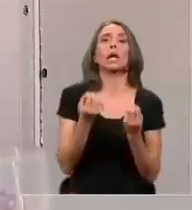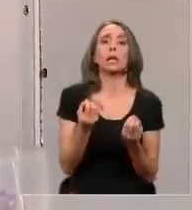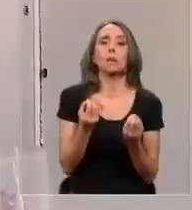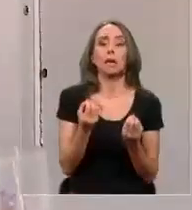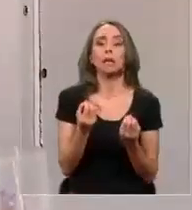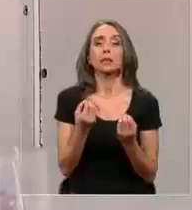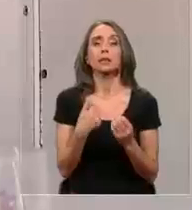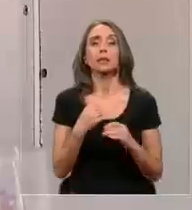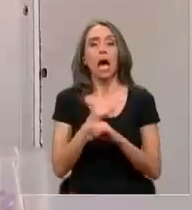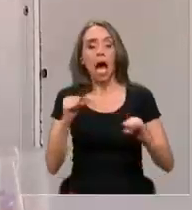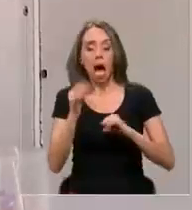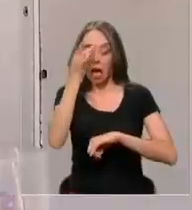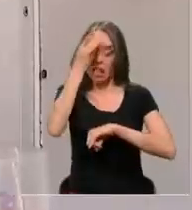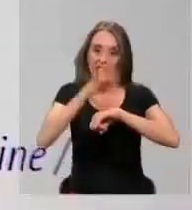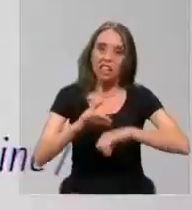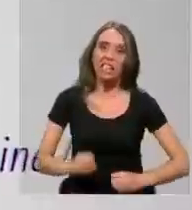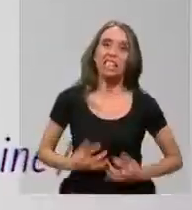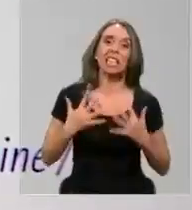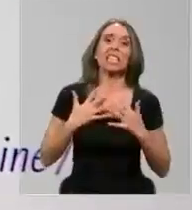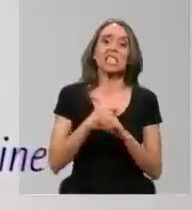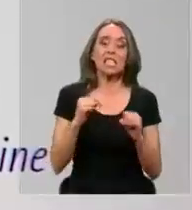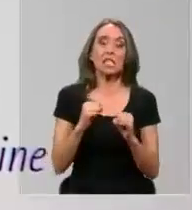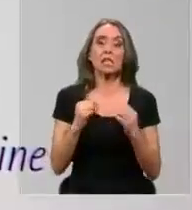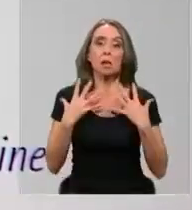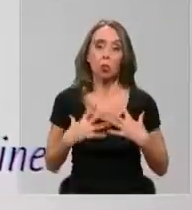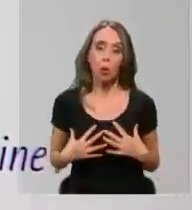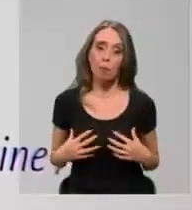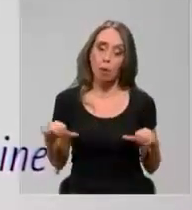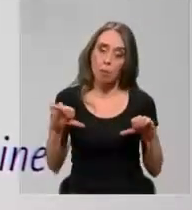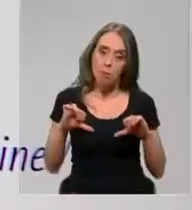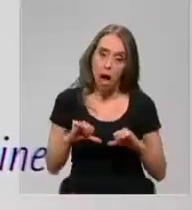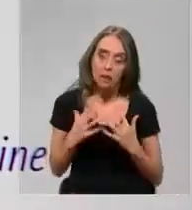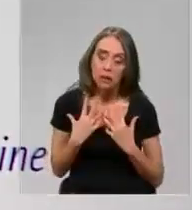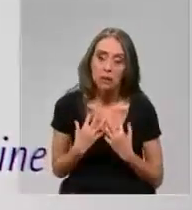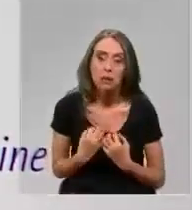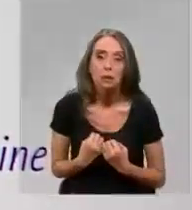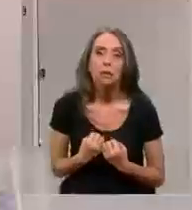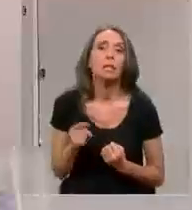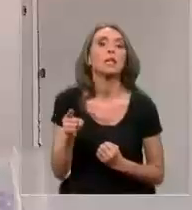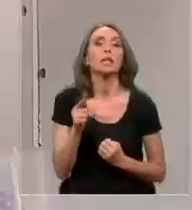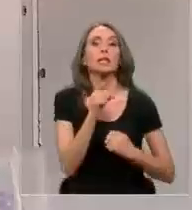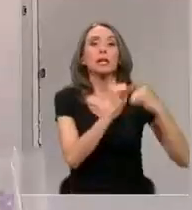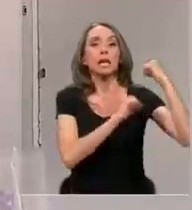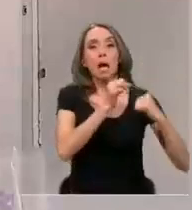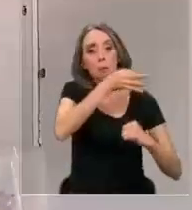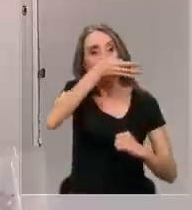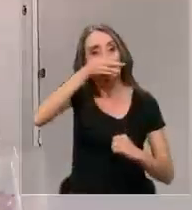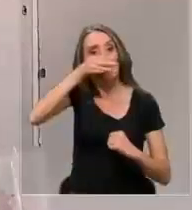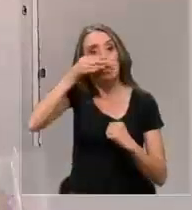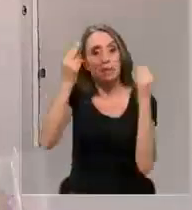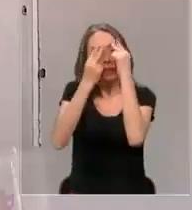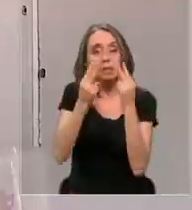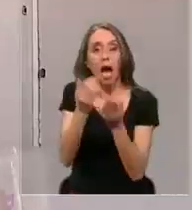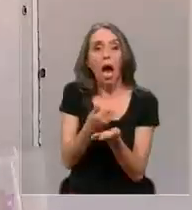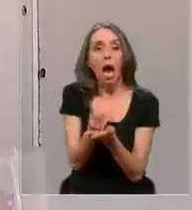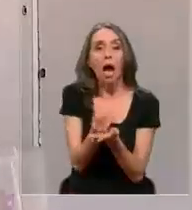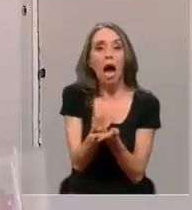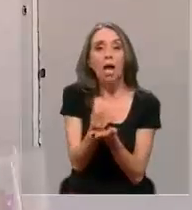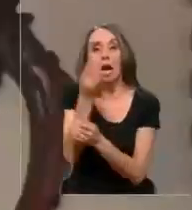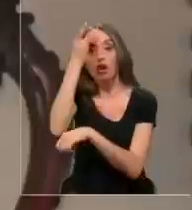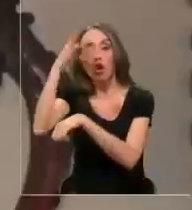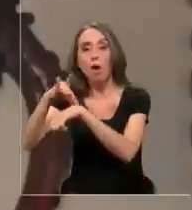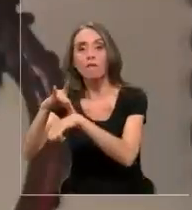una crisis y que probablemente esa crisis me deteriore más que se lucra con la salud y se lucra por los